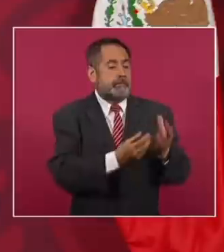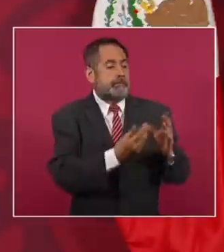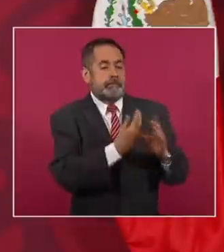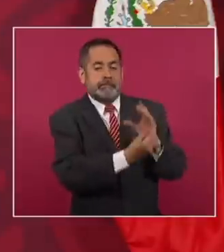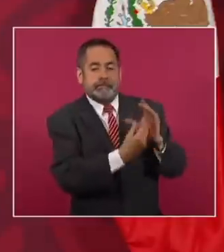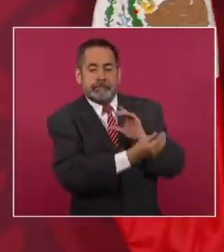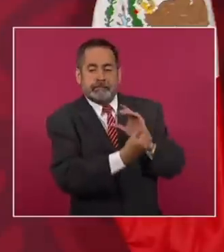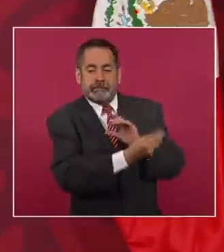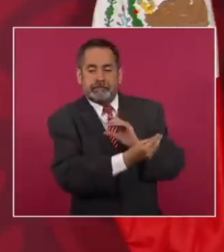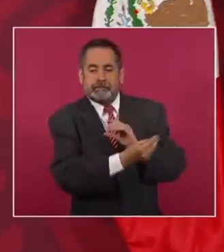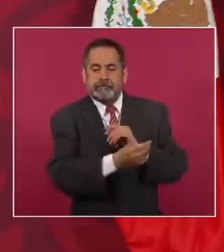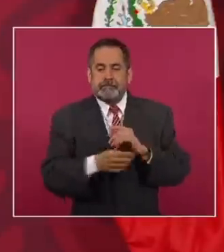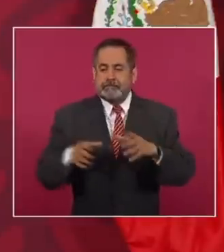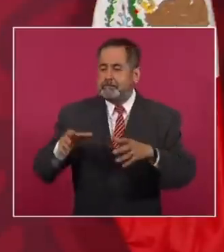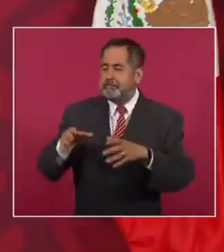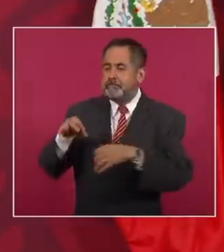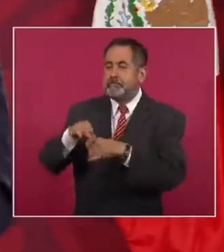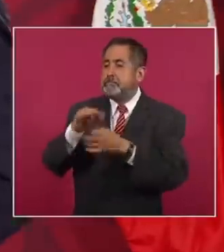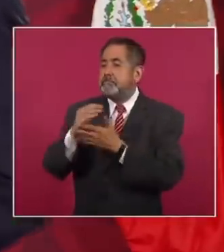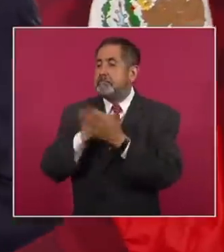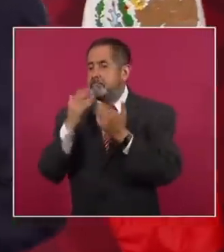No,